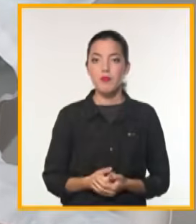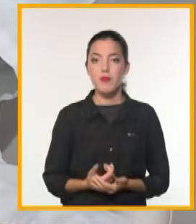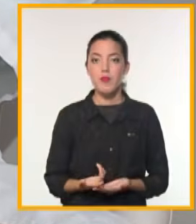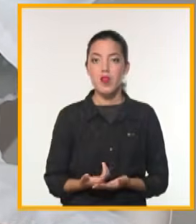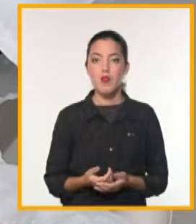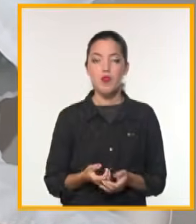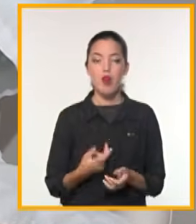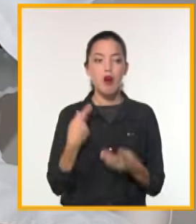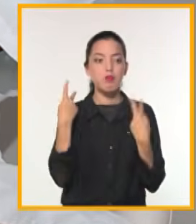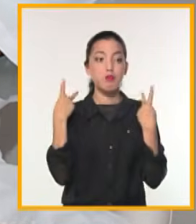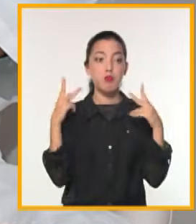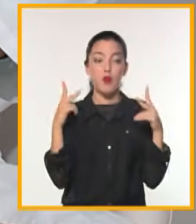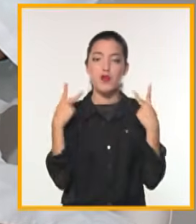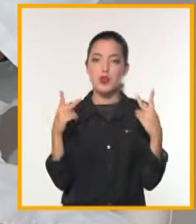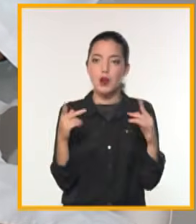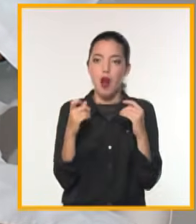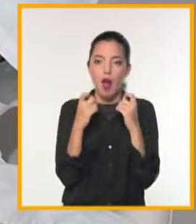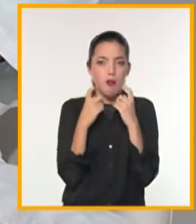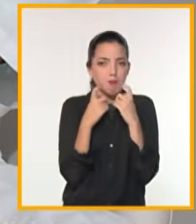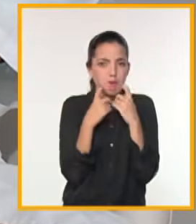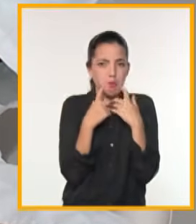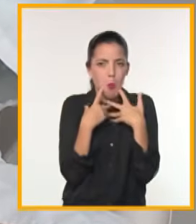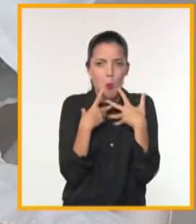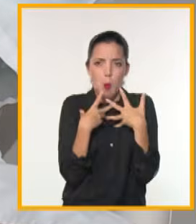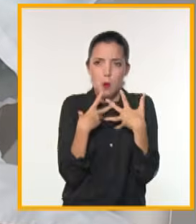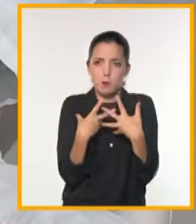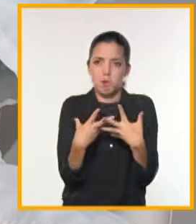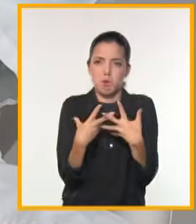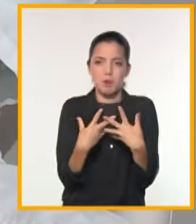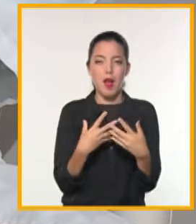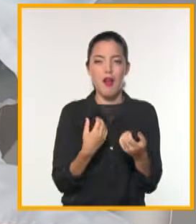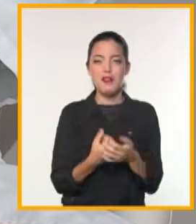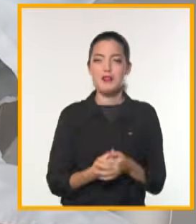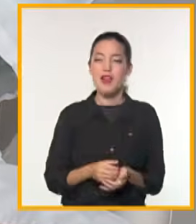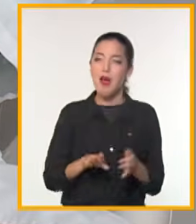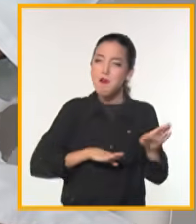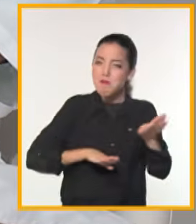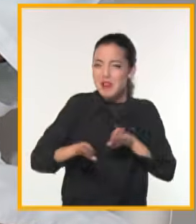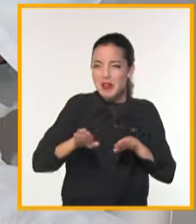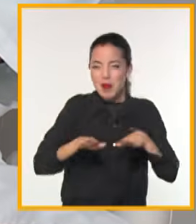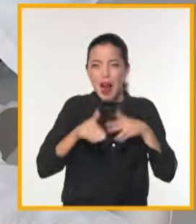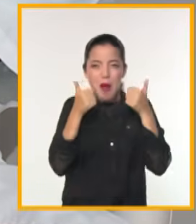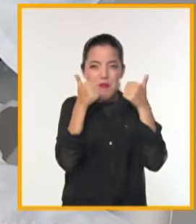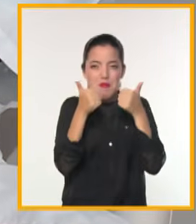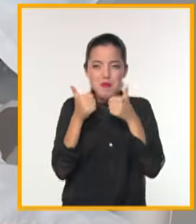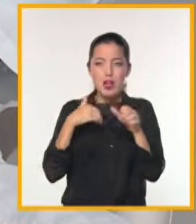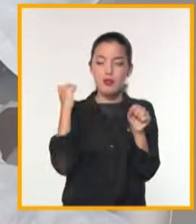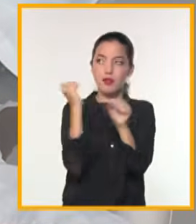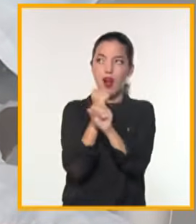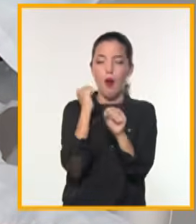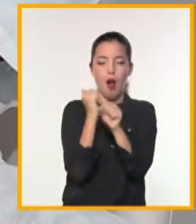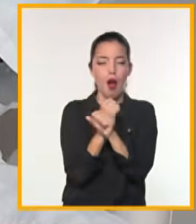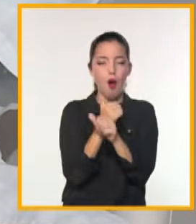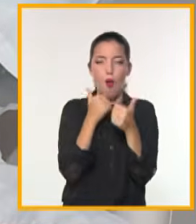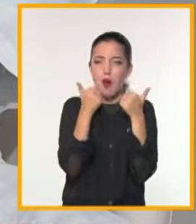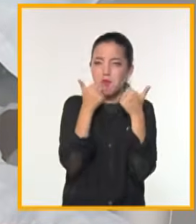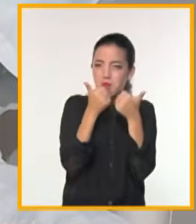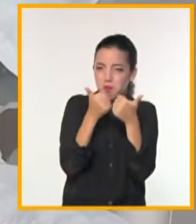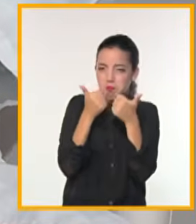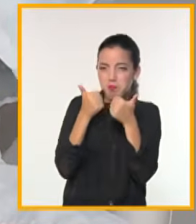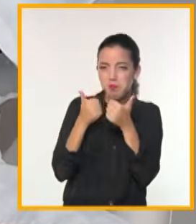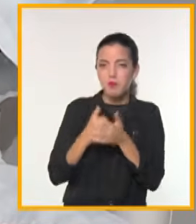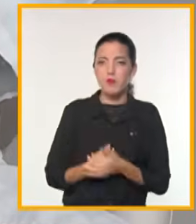profesional, para orgullo mío, muy bien preparada, muy trabajadora, y es una persona que